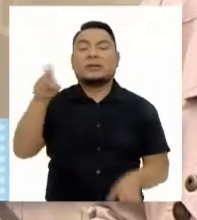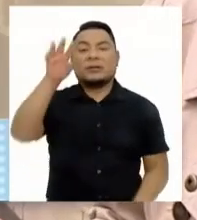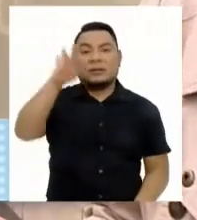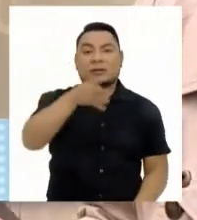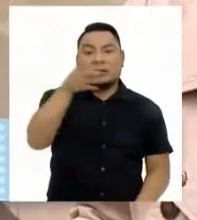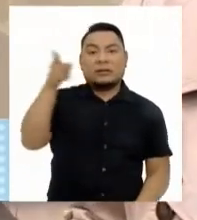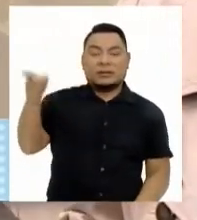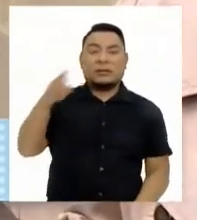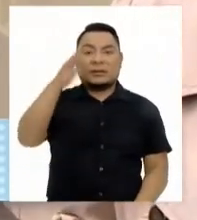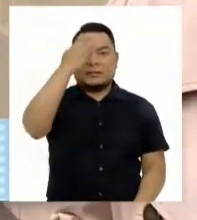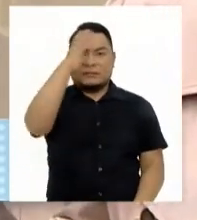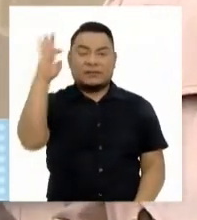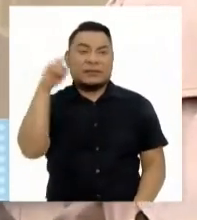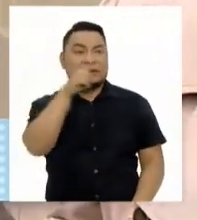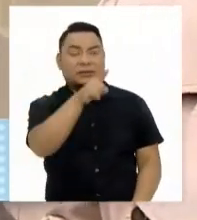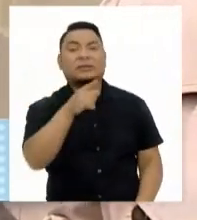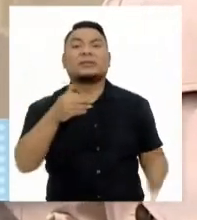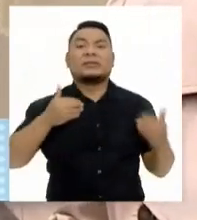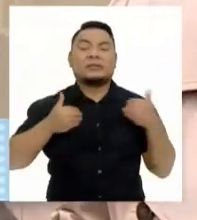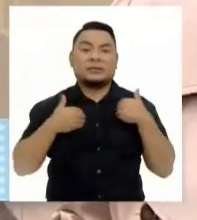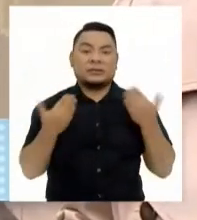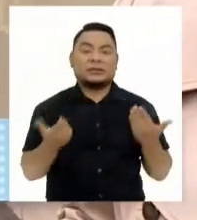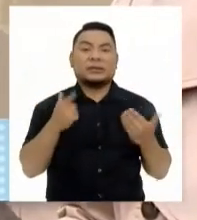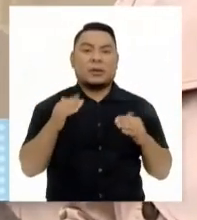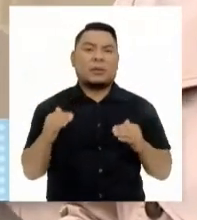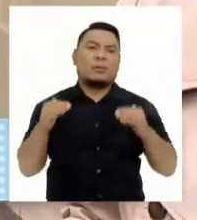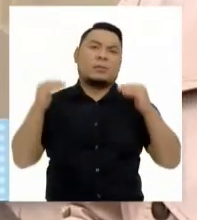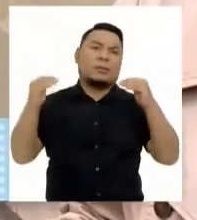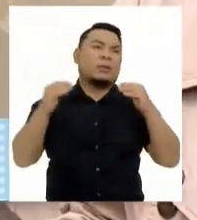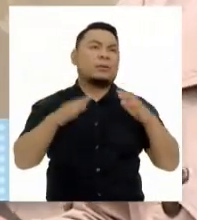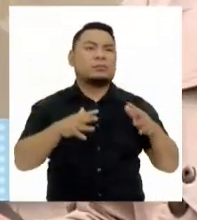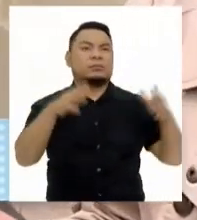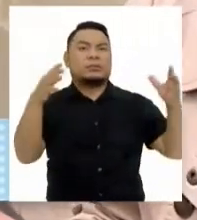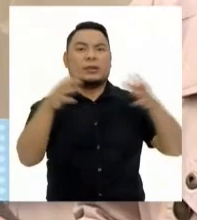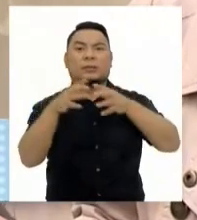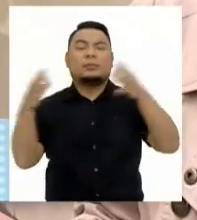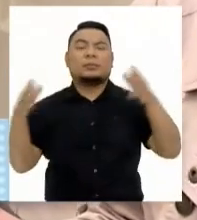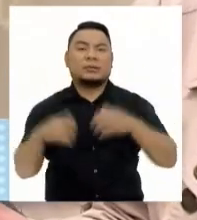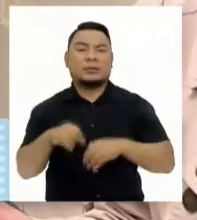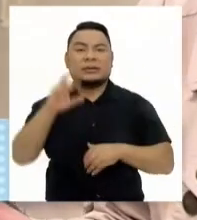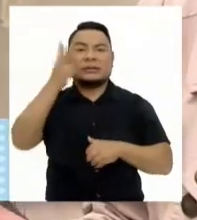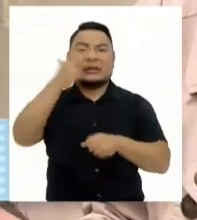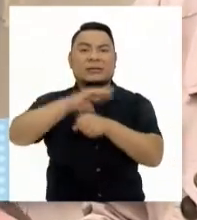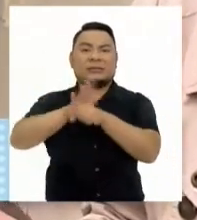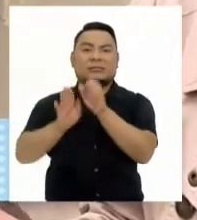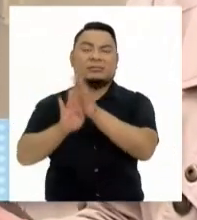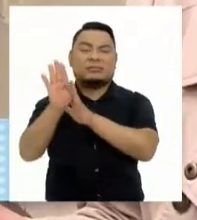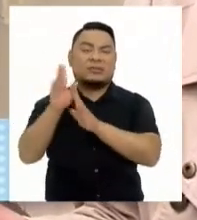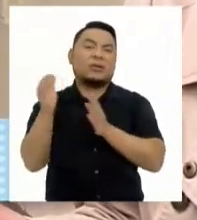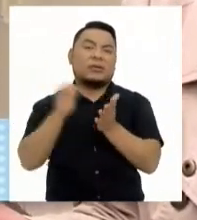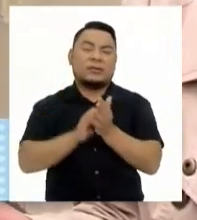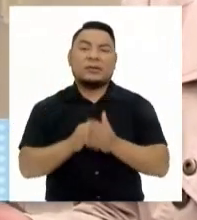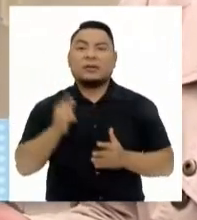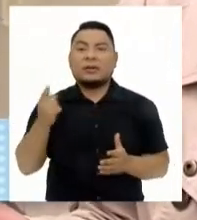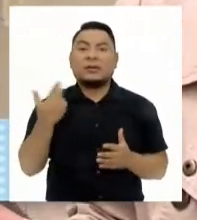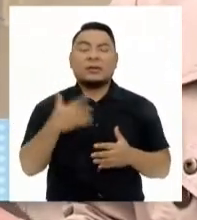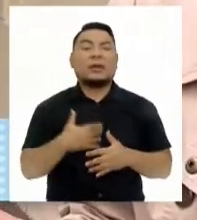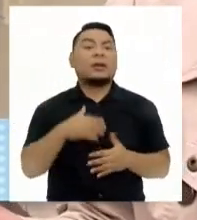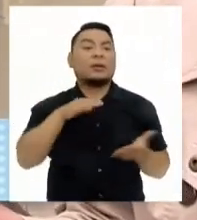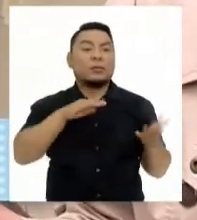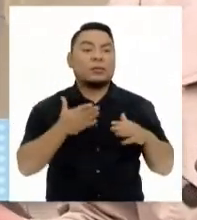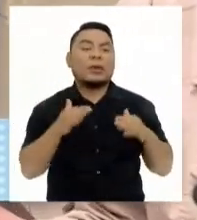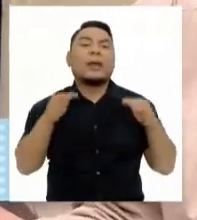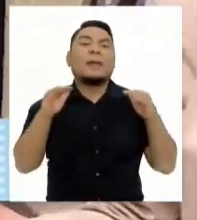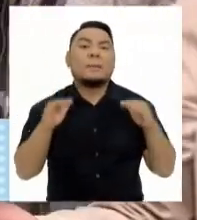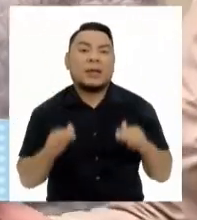Inglaterra, como Francia, que tienen una elevada cantidad de casos ahora con la tercera ola, tienen escasa mortalidad porque